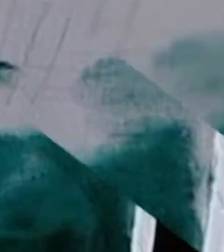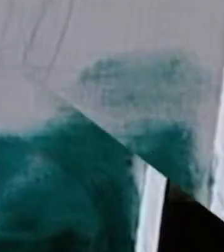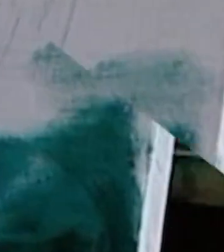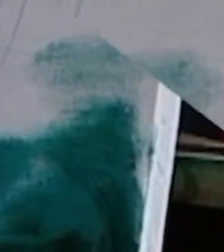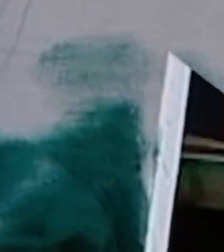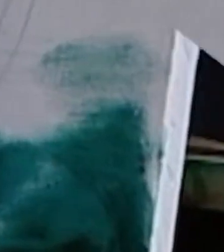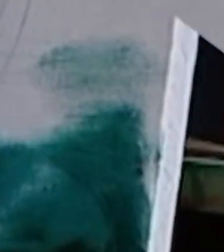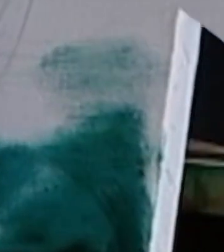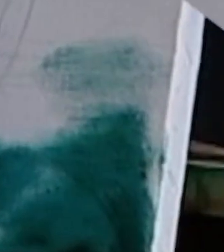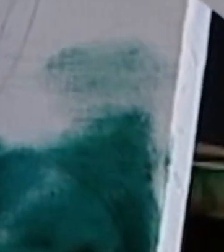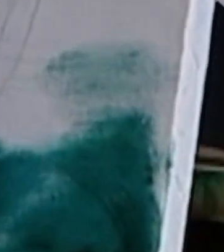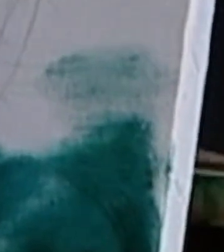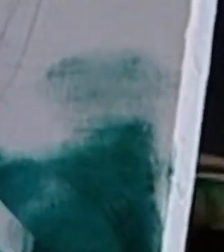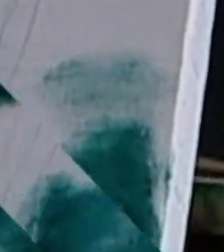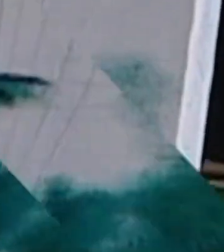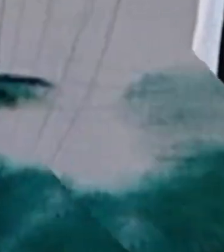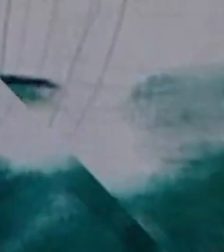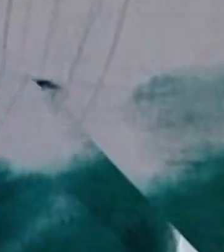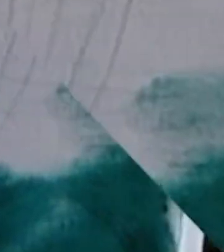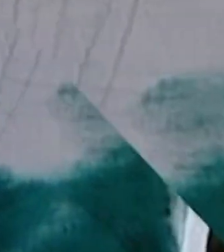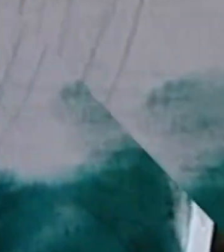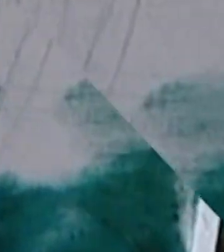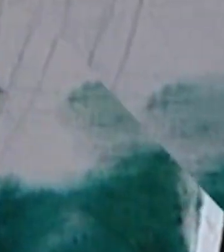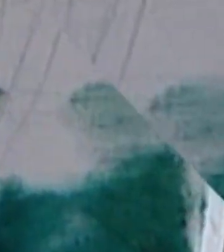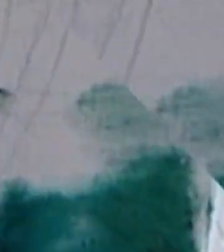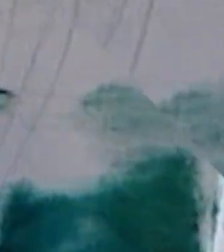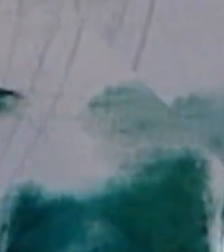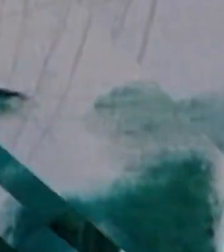La magia del color.